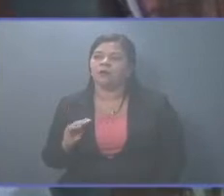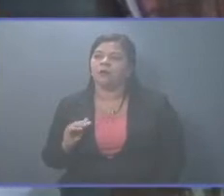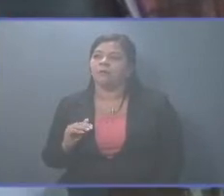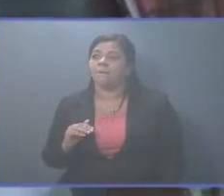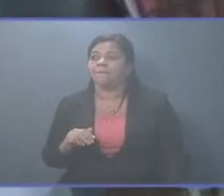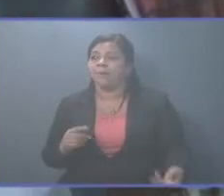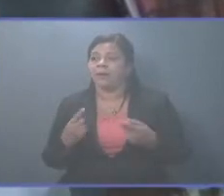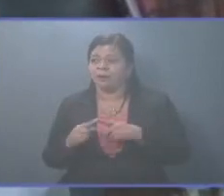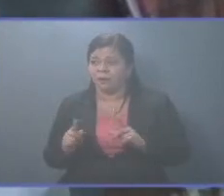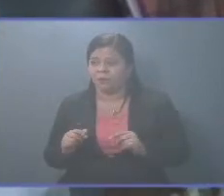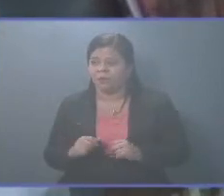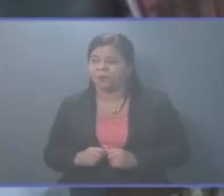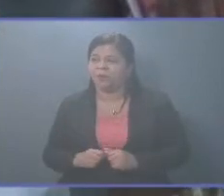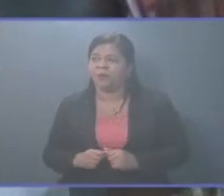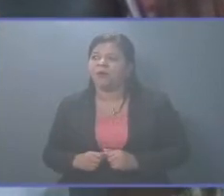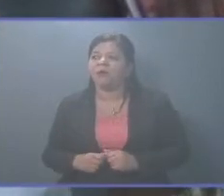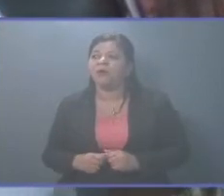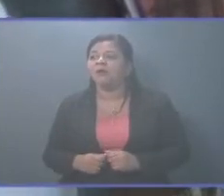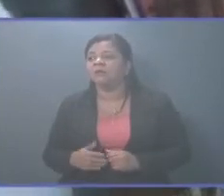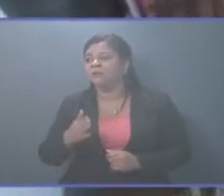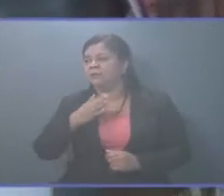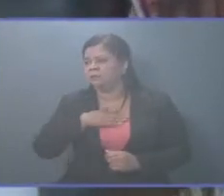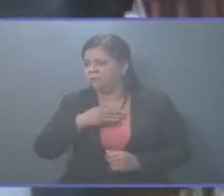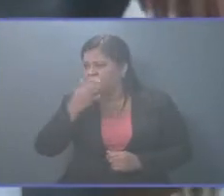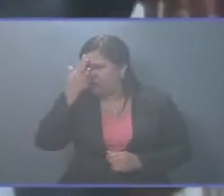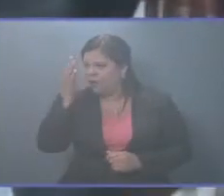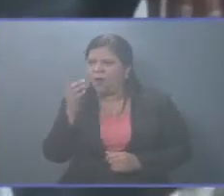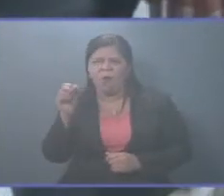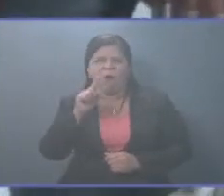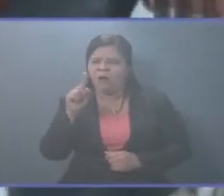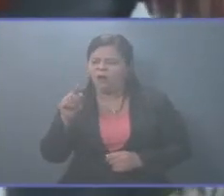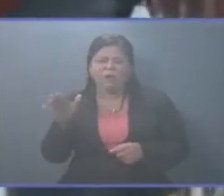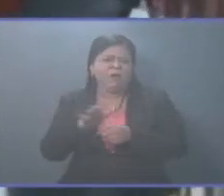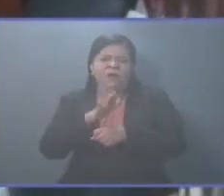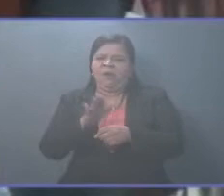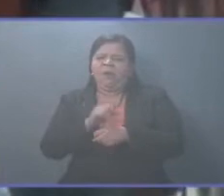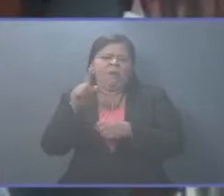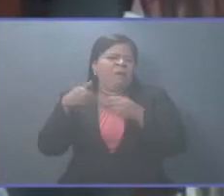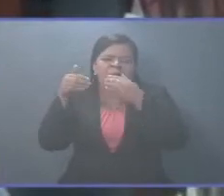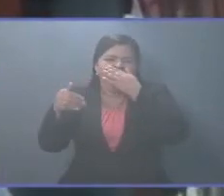sea, todavía, bueno, ni cumple el año.